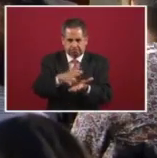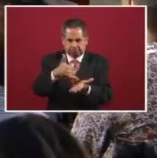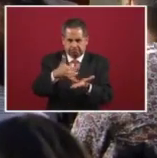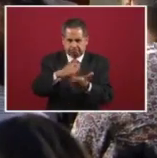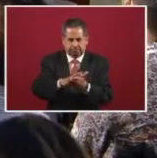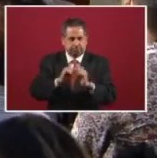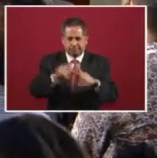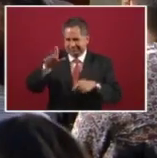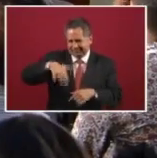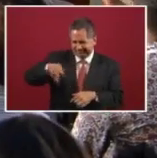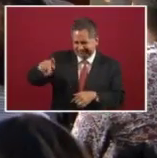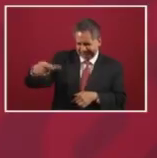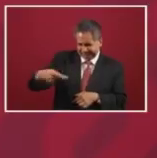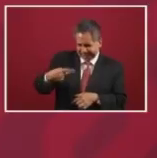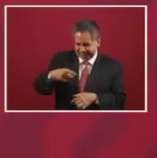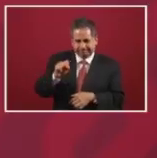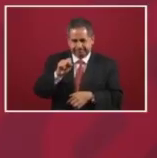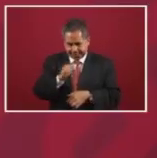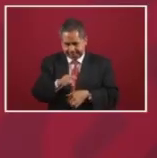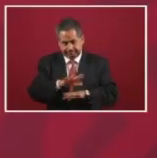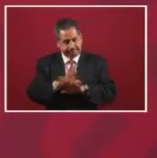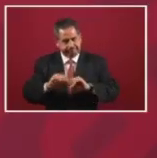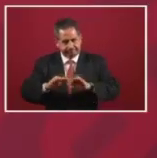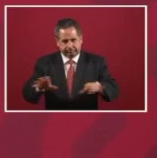Por la pregunta.